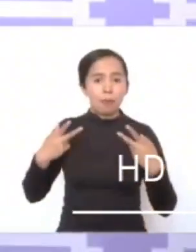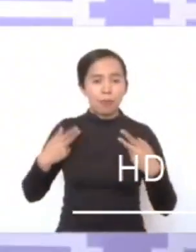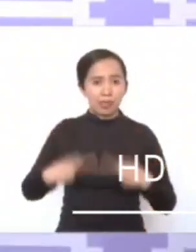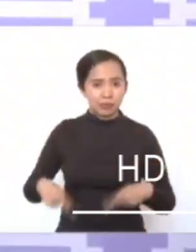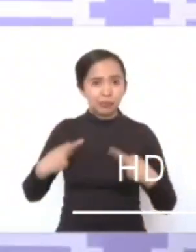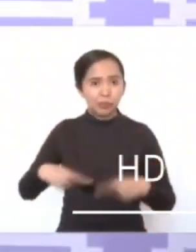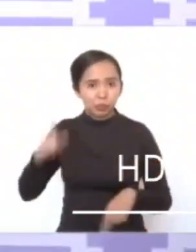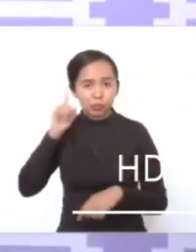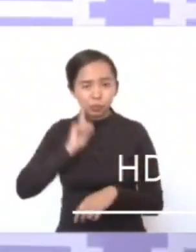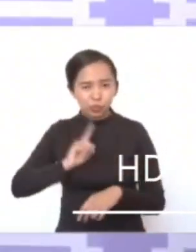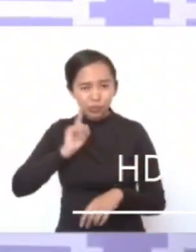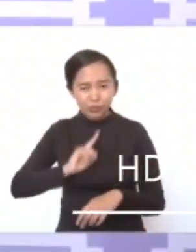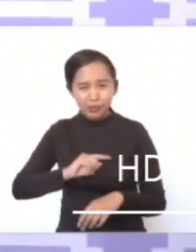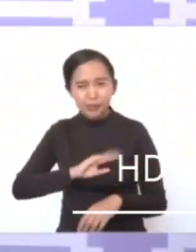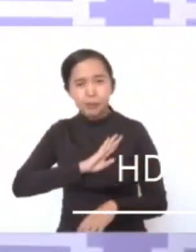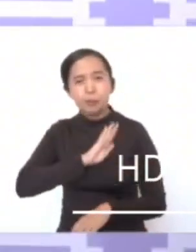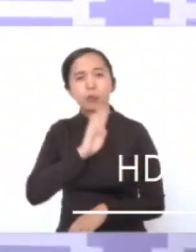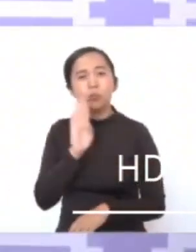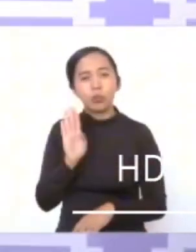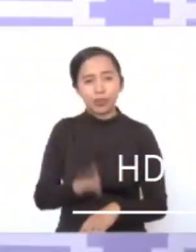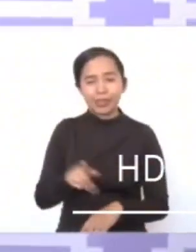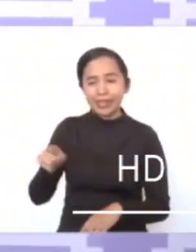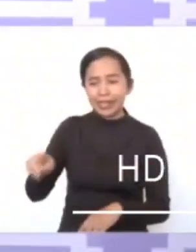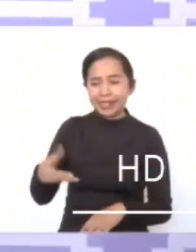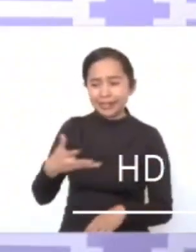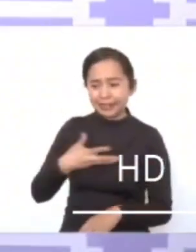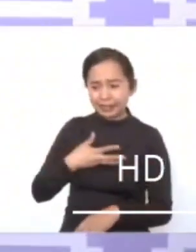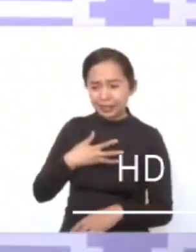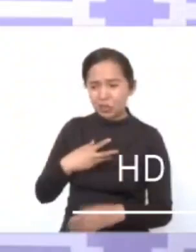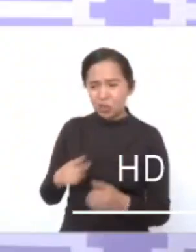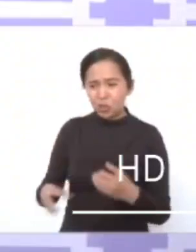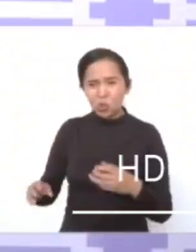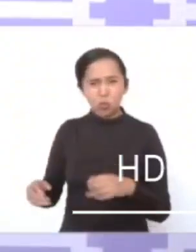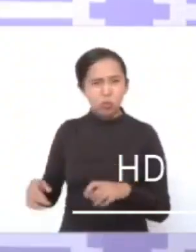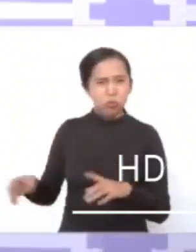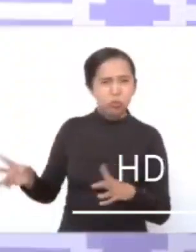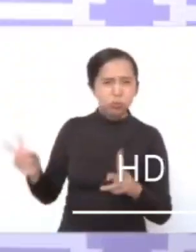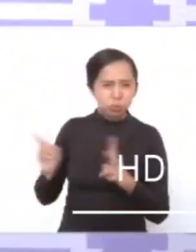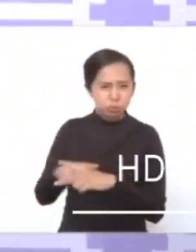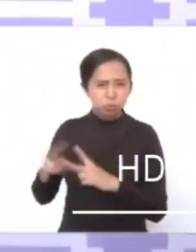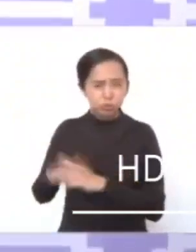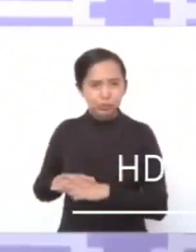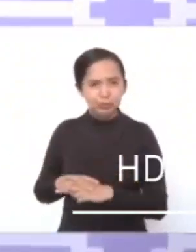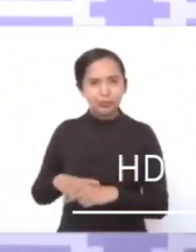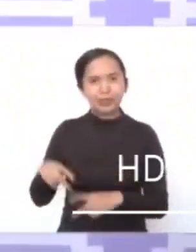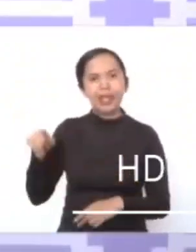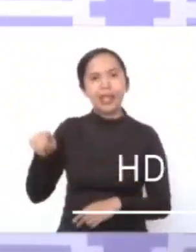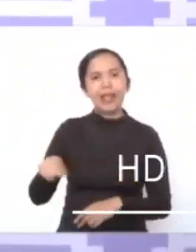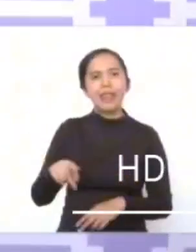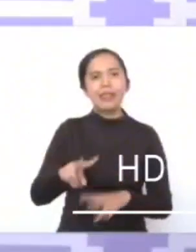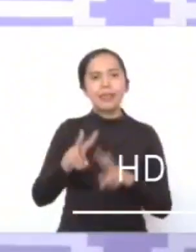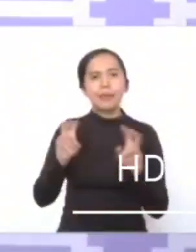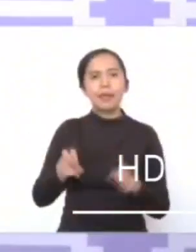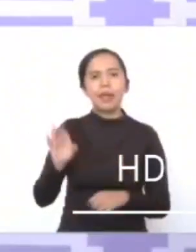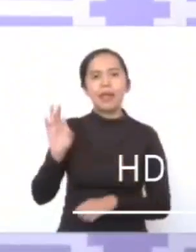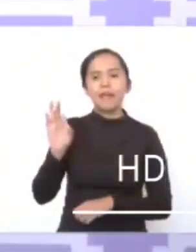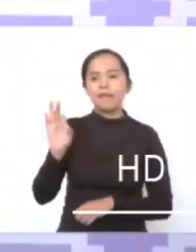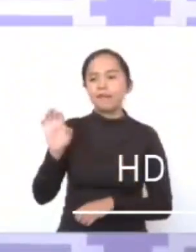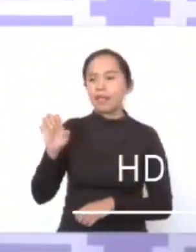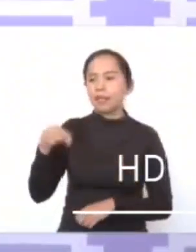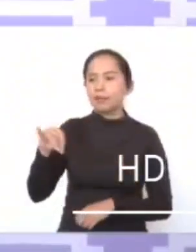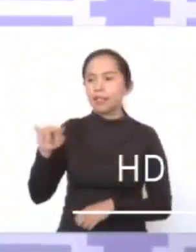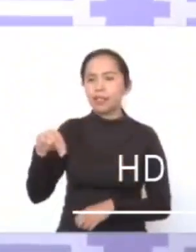una mujer se lleva a cabo con el protocolo de un feminicidio. Esto es